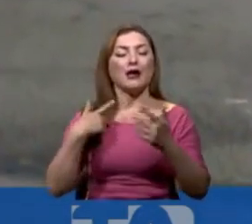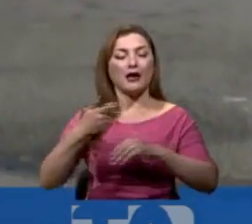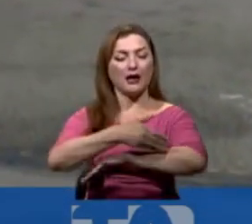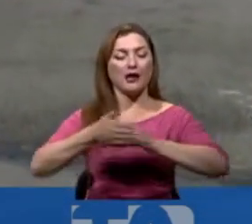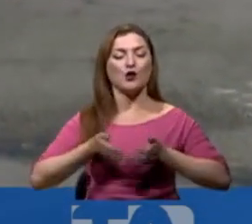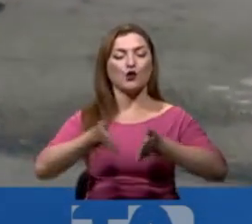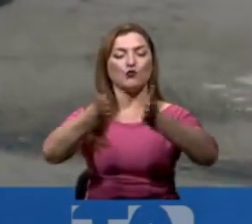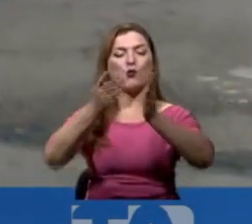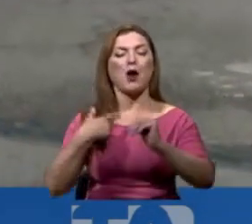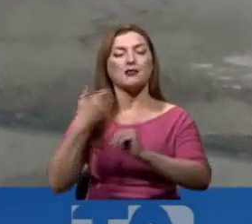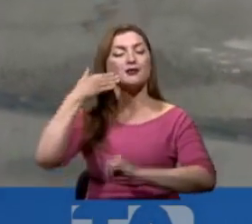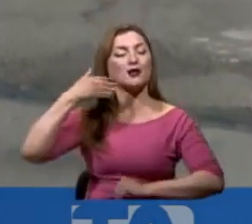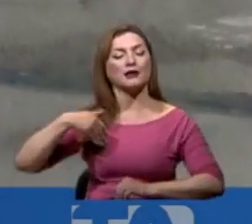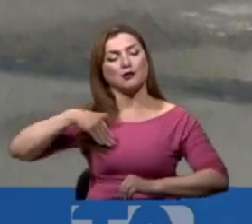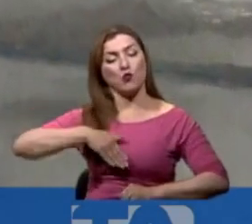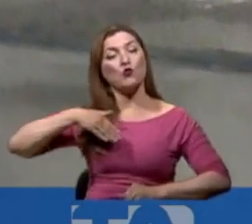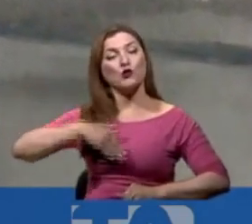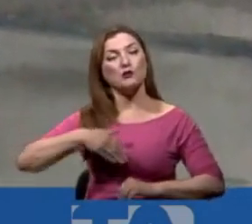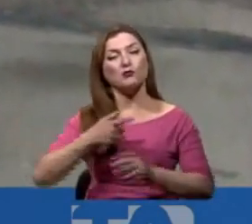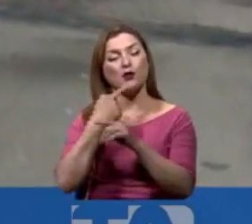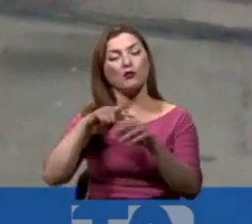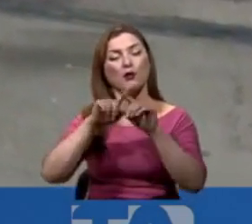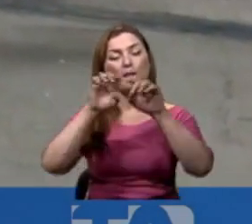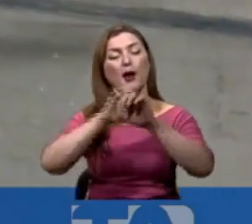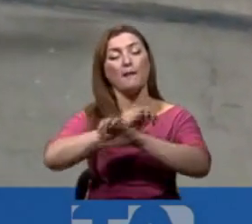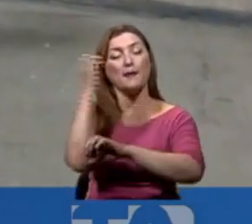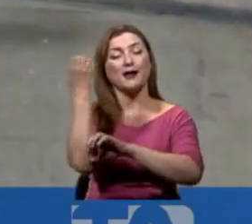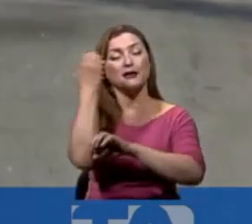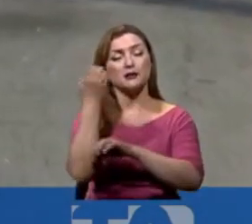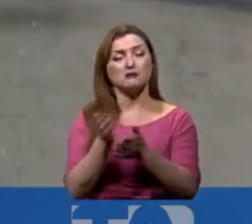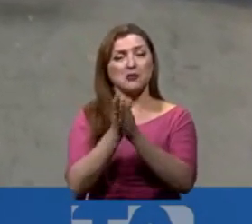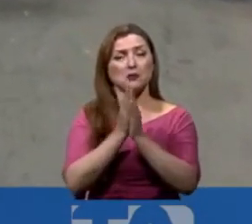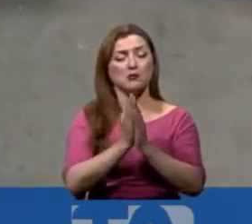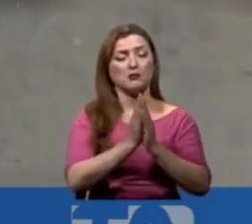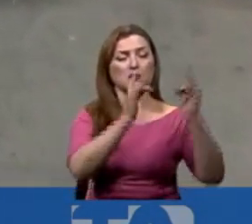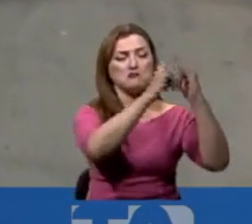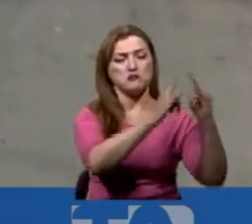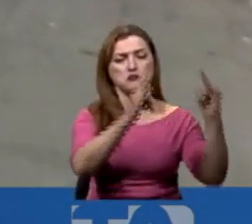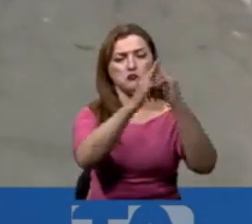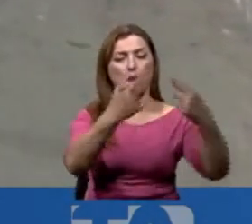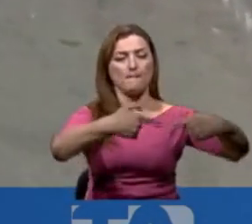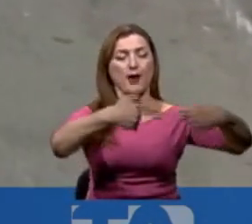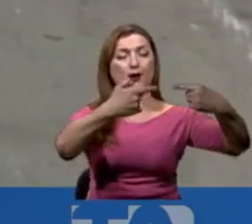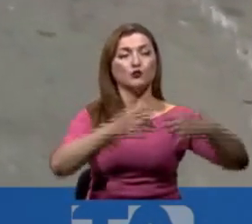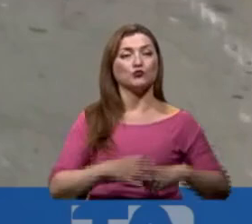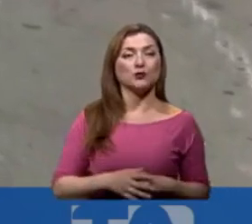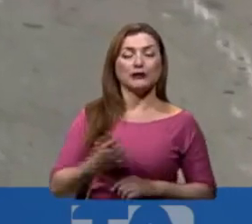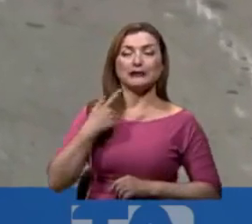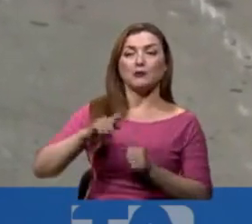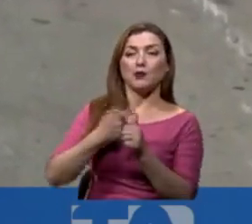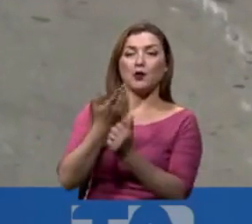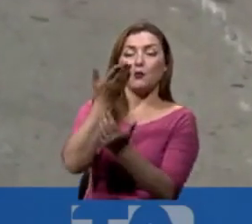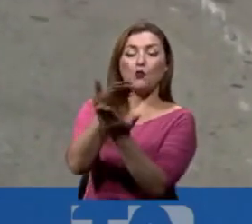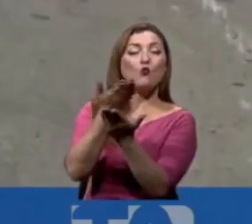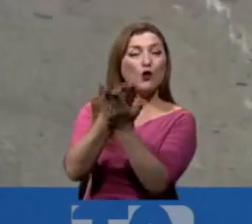incluso se plantea colocar acá un peaje. Bueno, primero vamos a sentarnos a conversar con el concejal Merino, que ha tenido esta